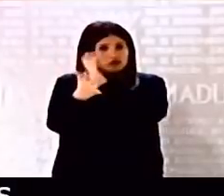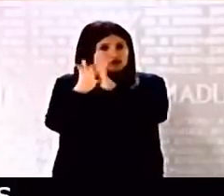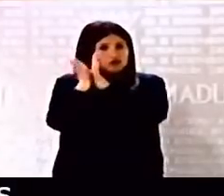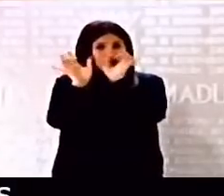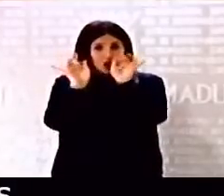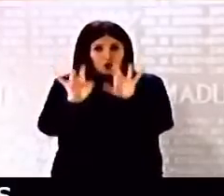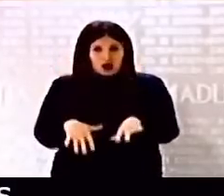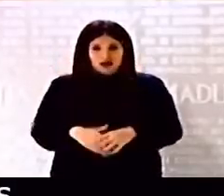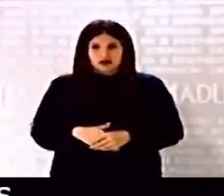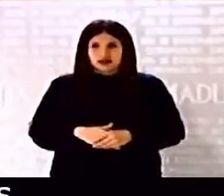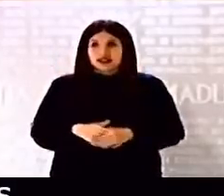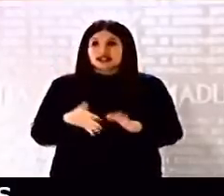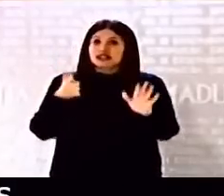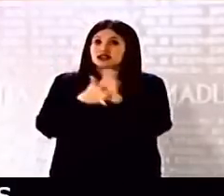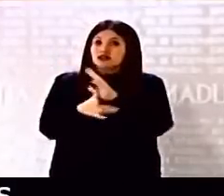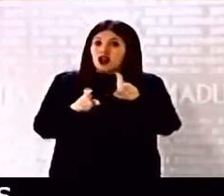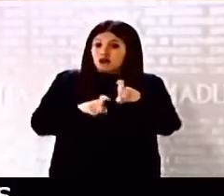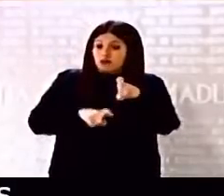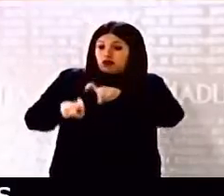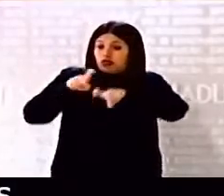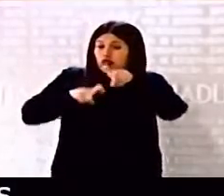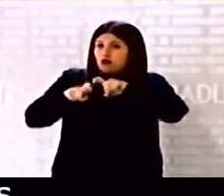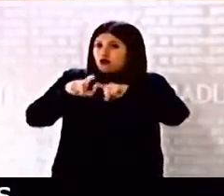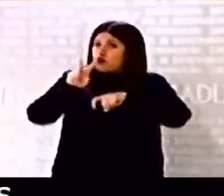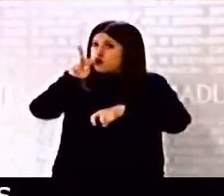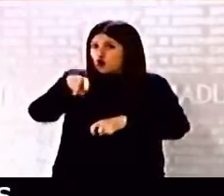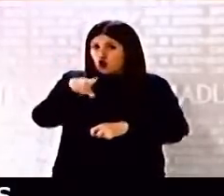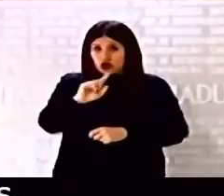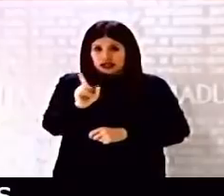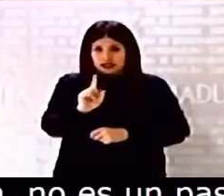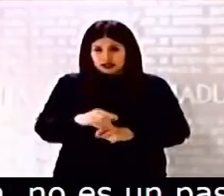Esto no es dar un paso atrás.